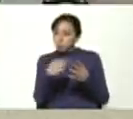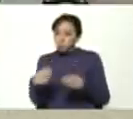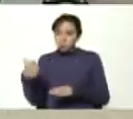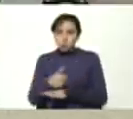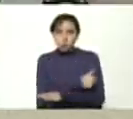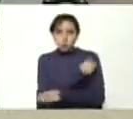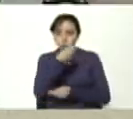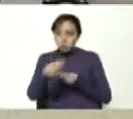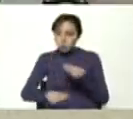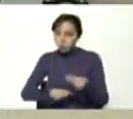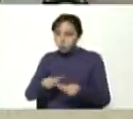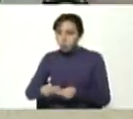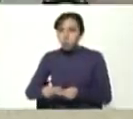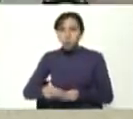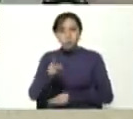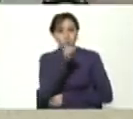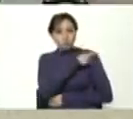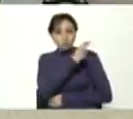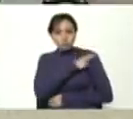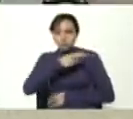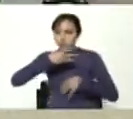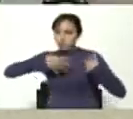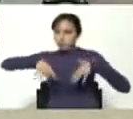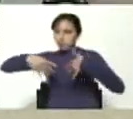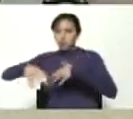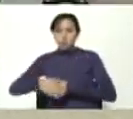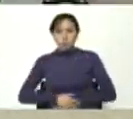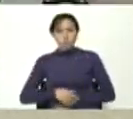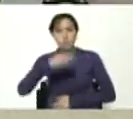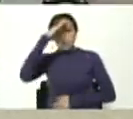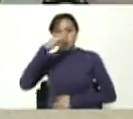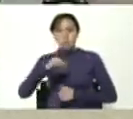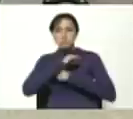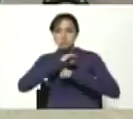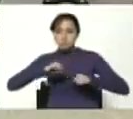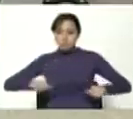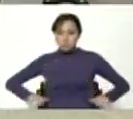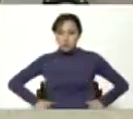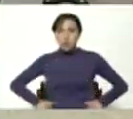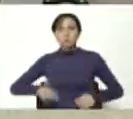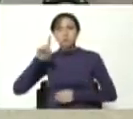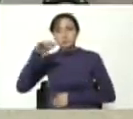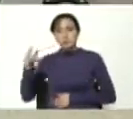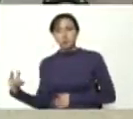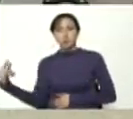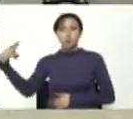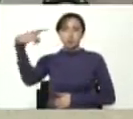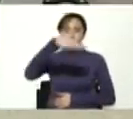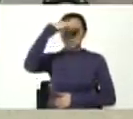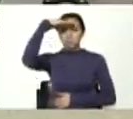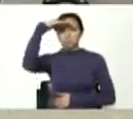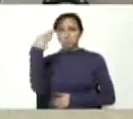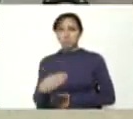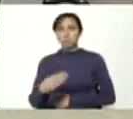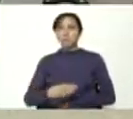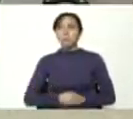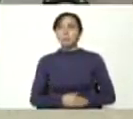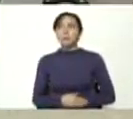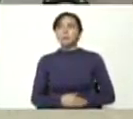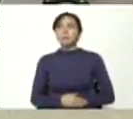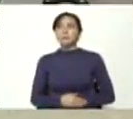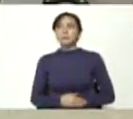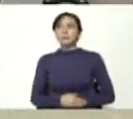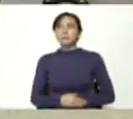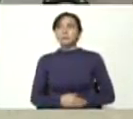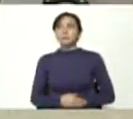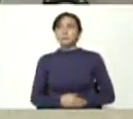Mayor Superior, Comandante General del Ejército, de la Armada Bolivariana, de la Aviación Militar Bolivariana,